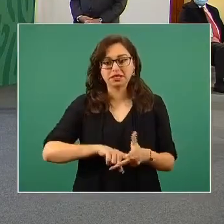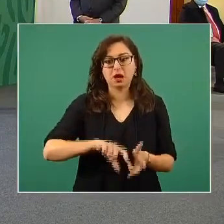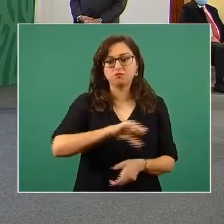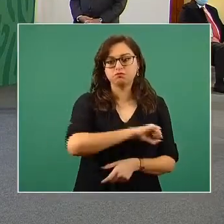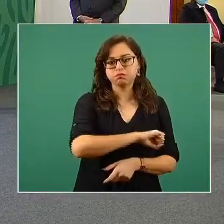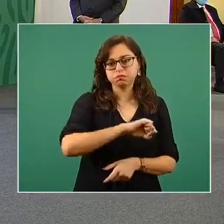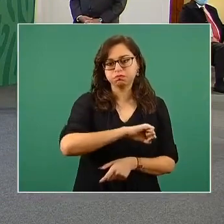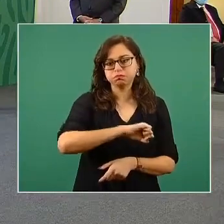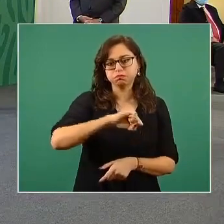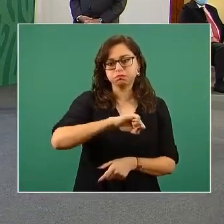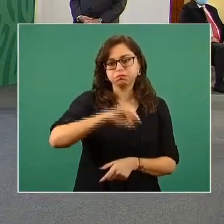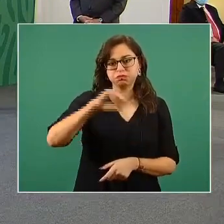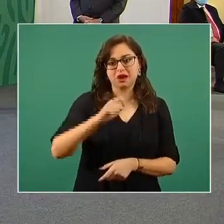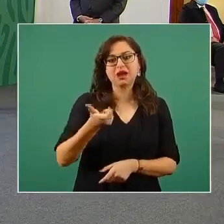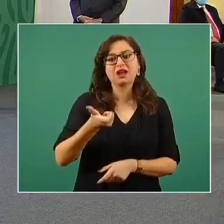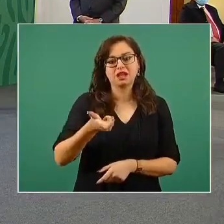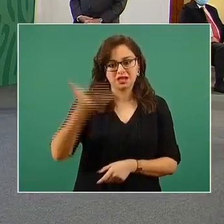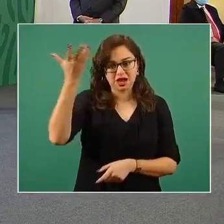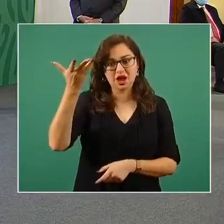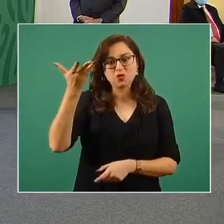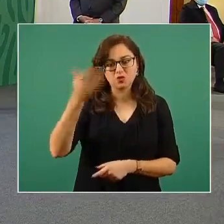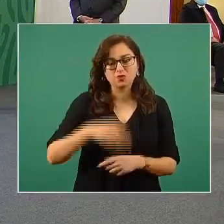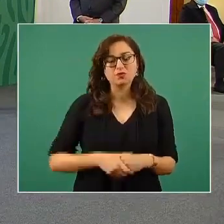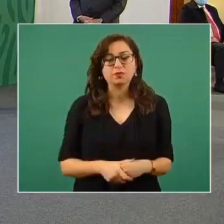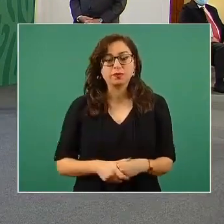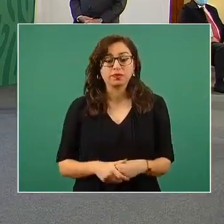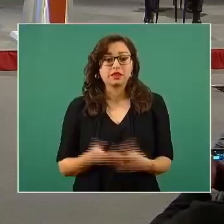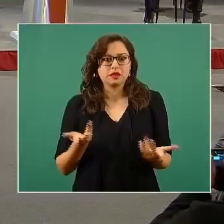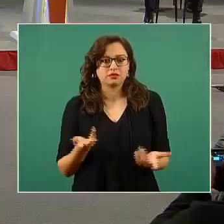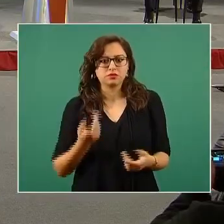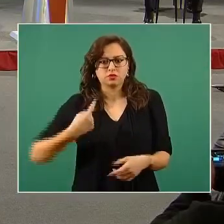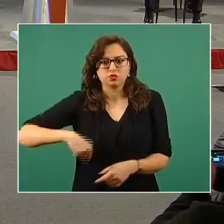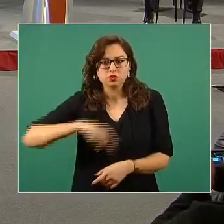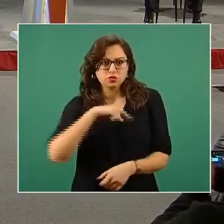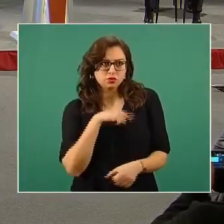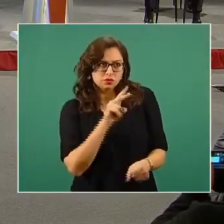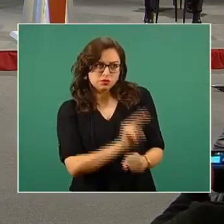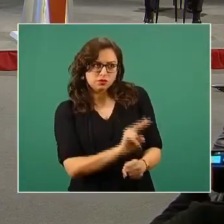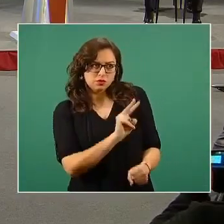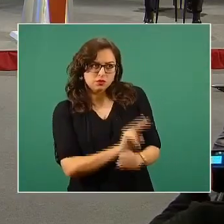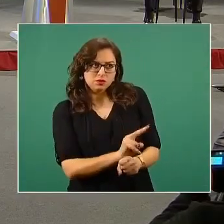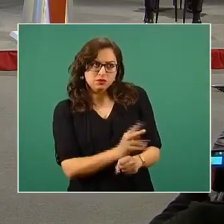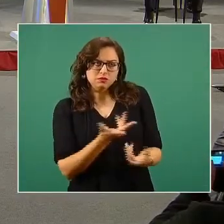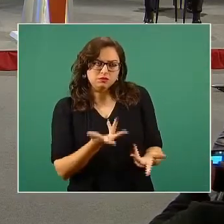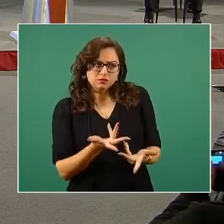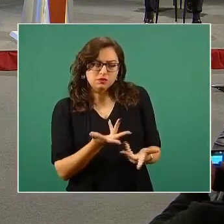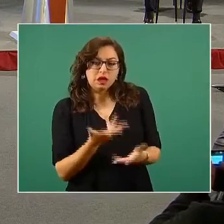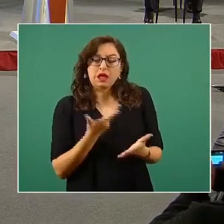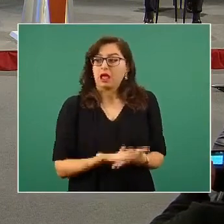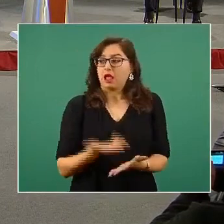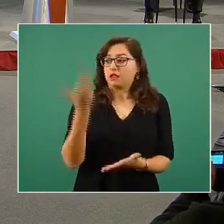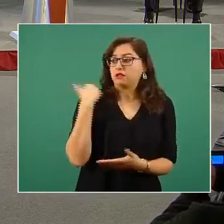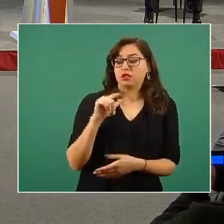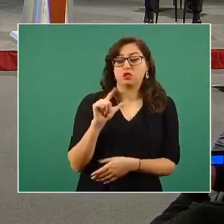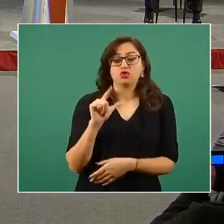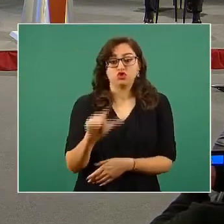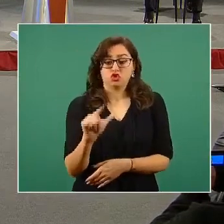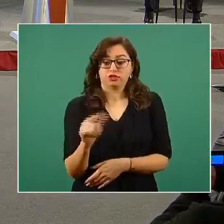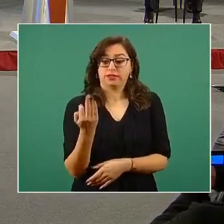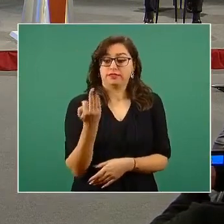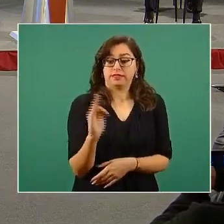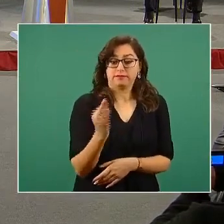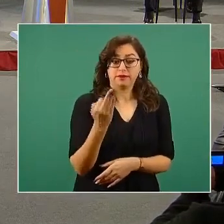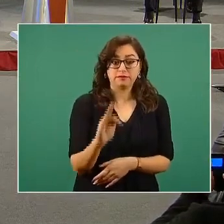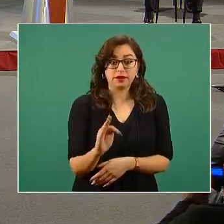nosotros? Vamos monitoreando lo que está ocurriendo con estos mercados. El día 12 de febrero, que es el viernes pasado, se presentan los